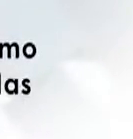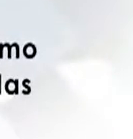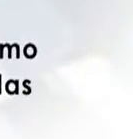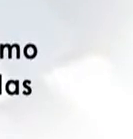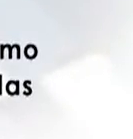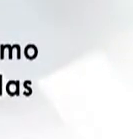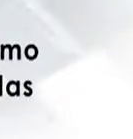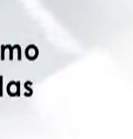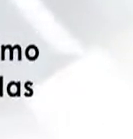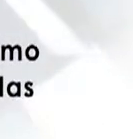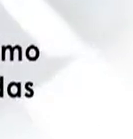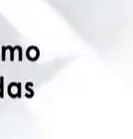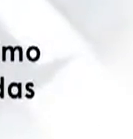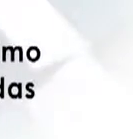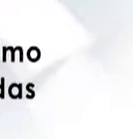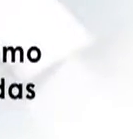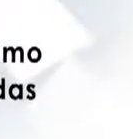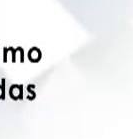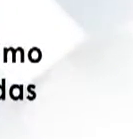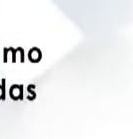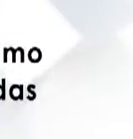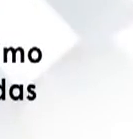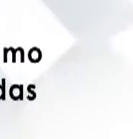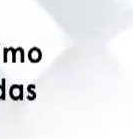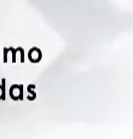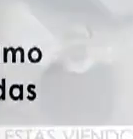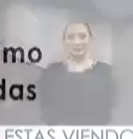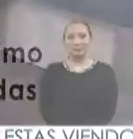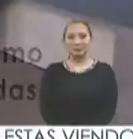9 de julio. No te lo pierdas.